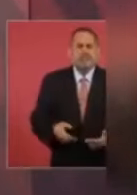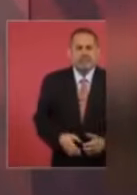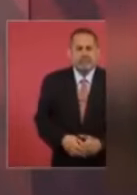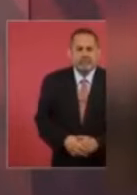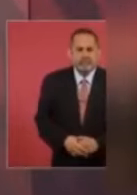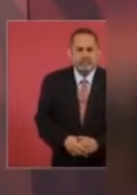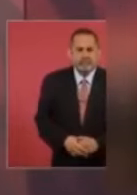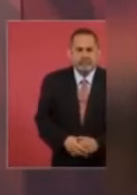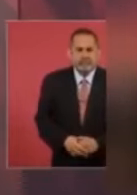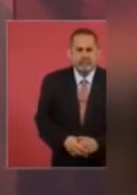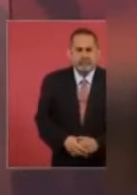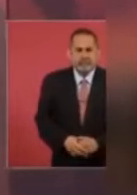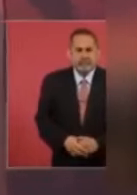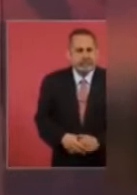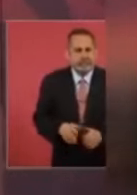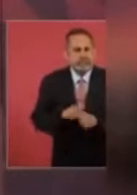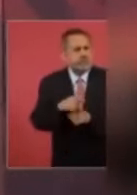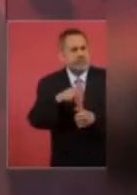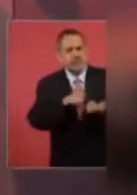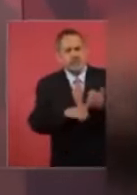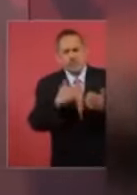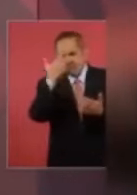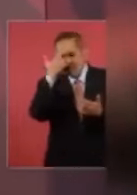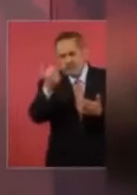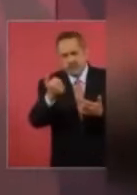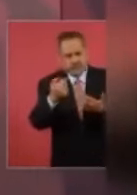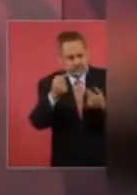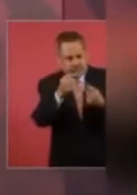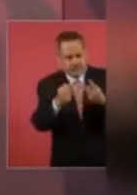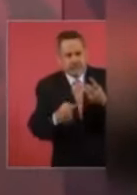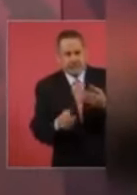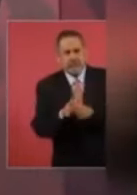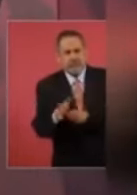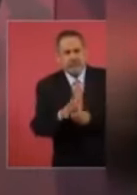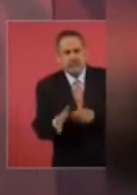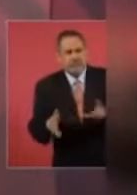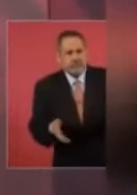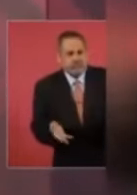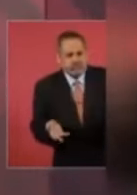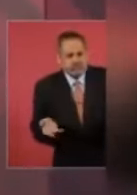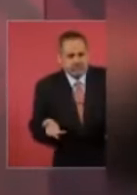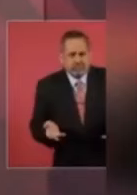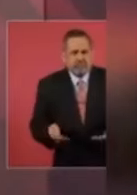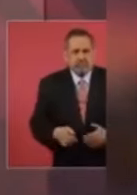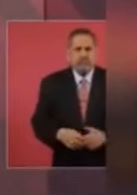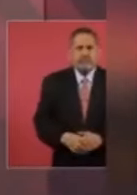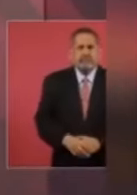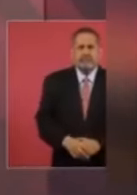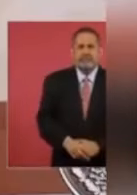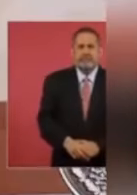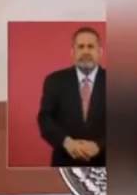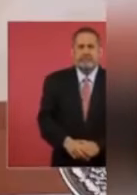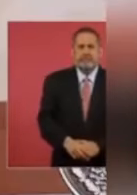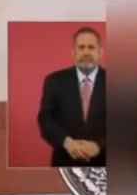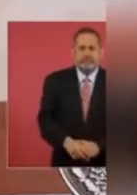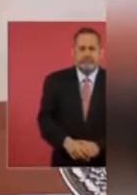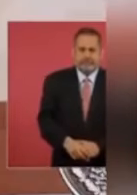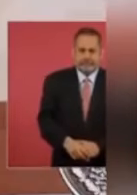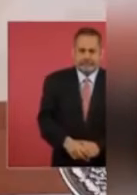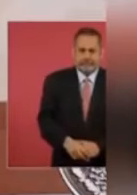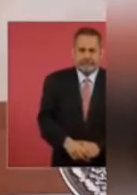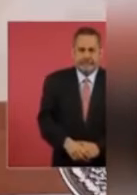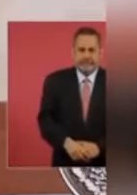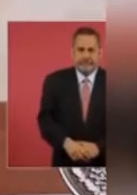el derecho de calumniar de decir mentiras en contra de él pero él no puede tener el derecho a réplica para